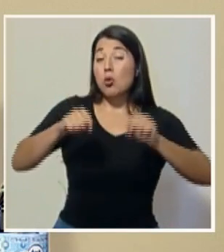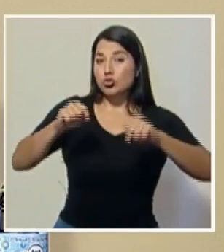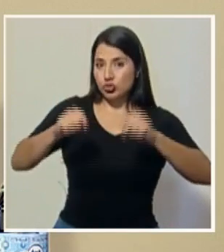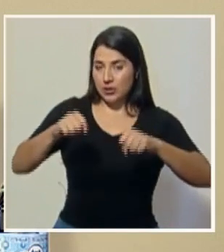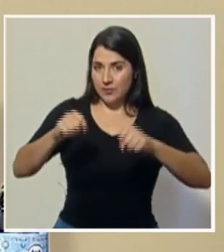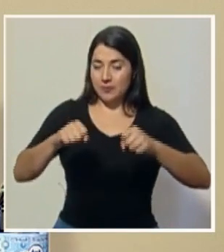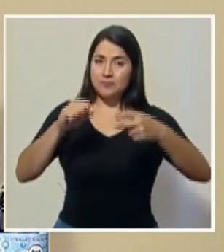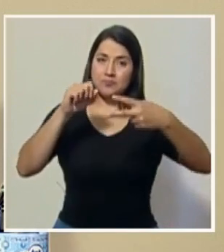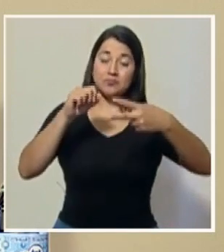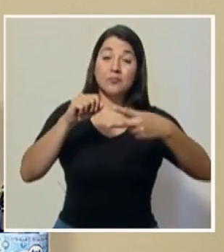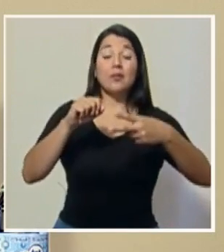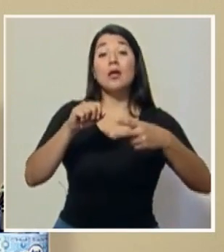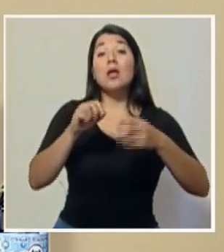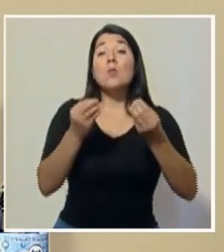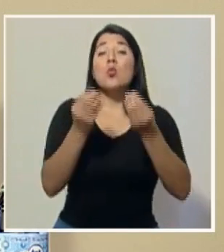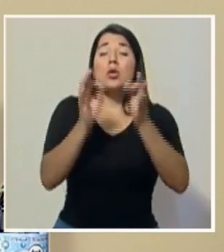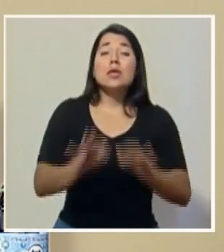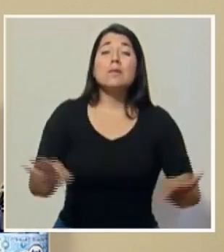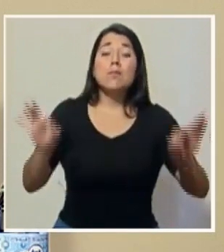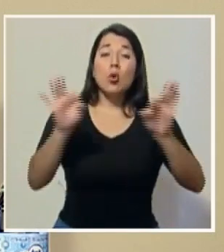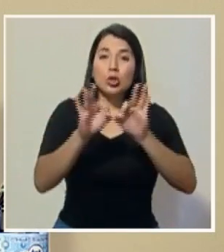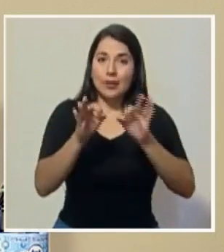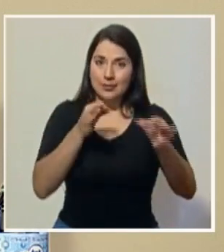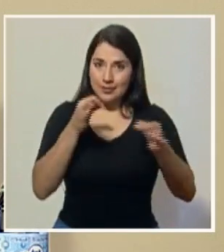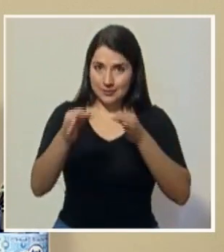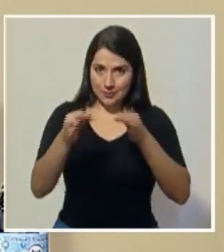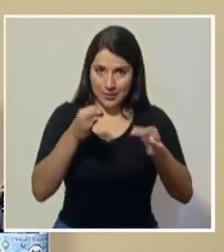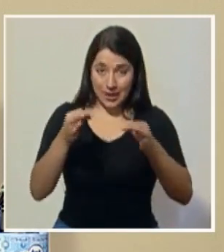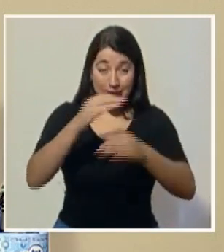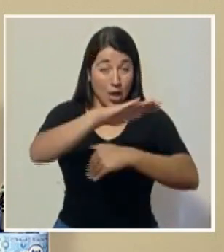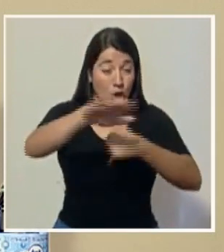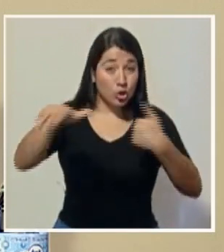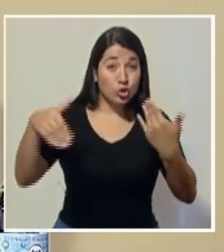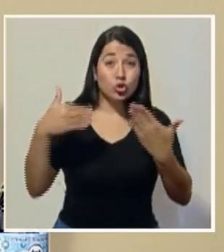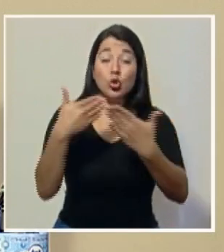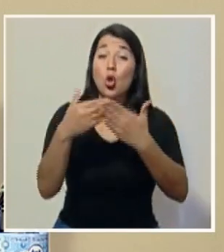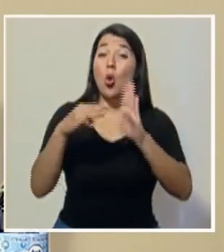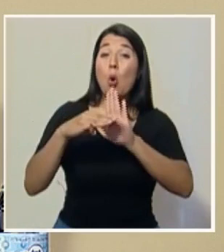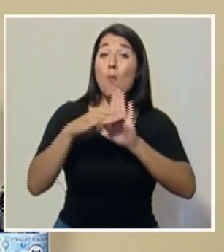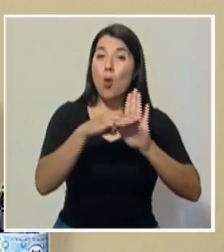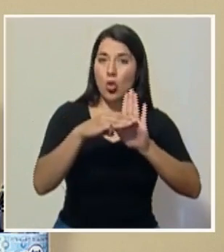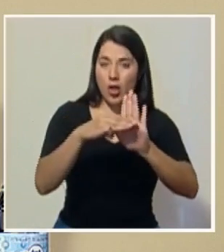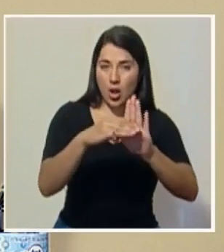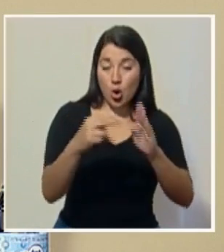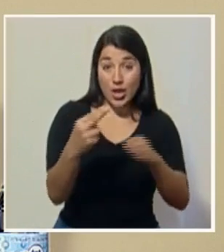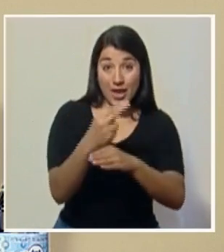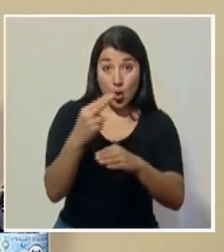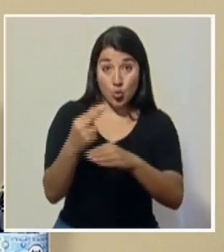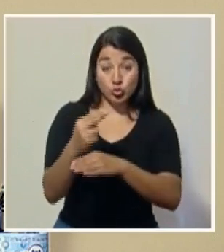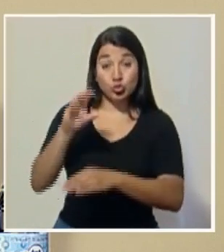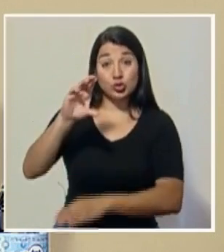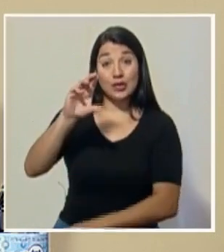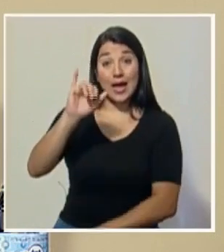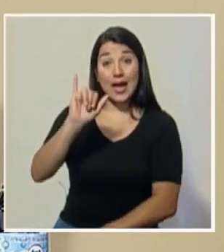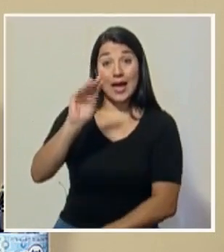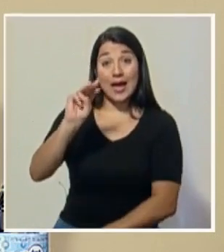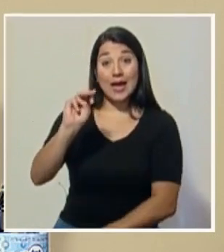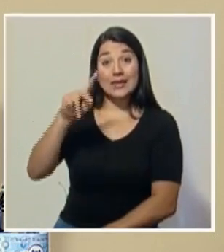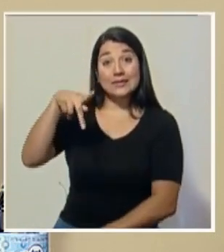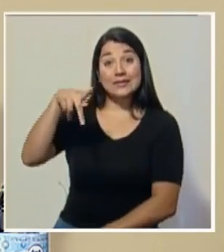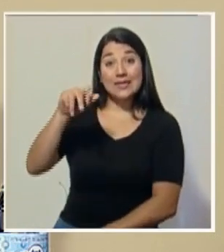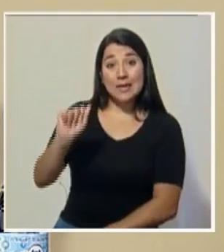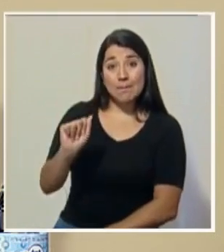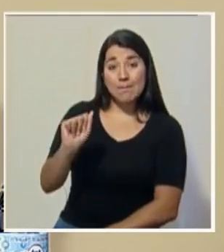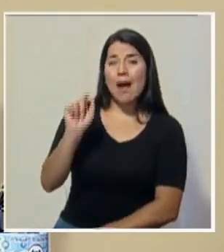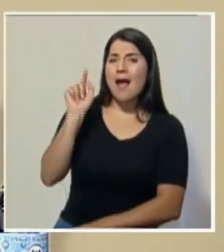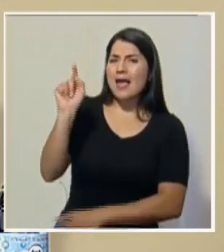existe un 50%, y eso es importante indicarlo, que todos los modelos que hace CIMPA, ellos están ajustando los